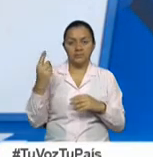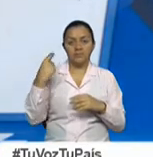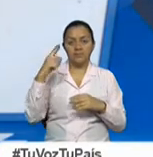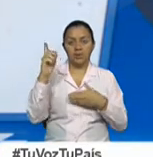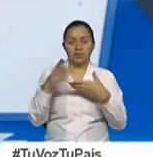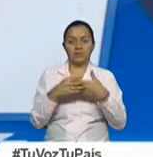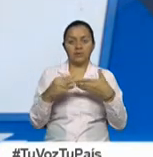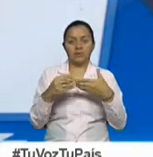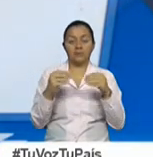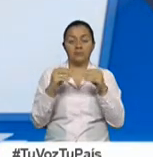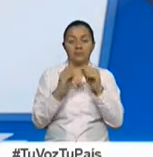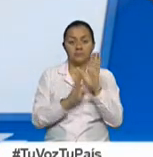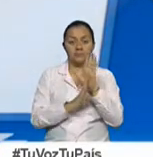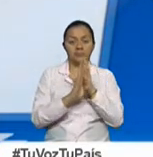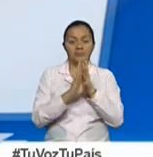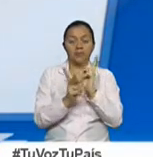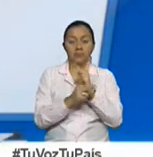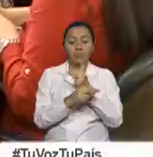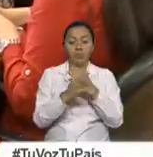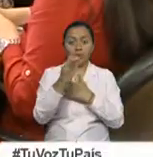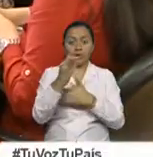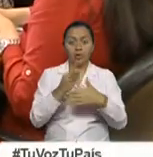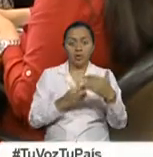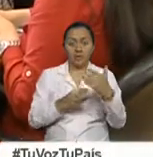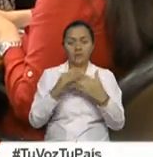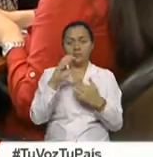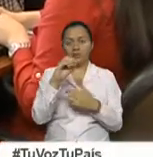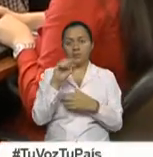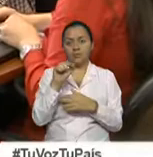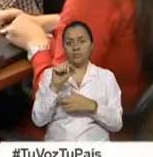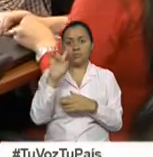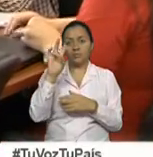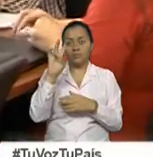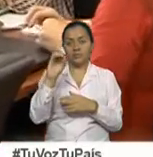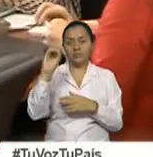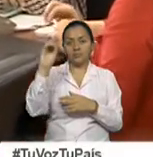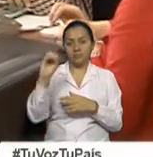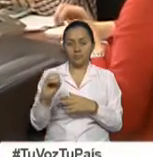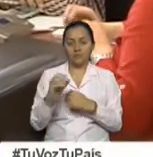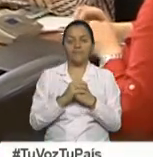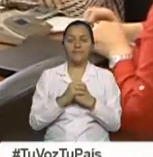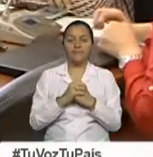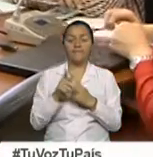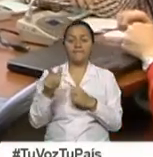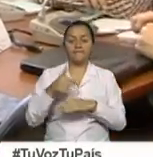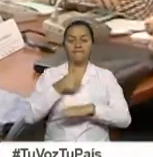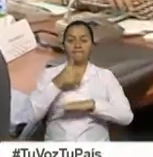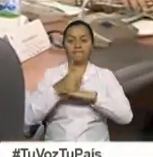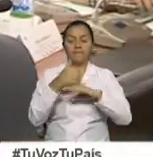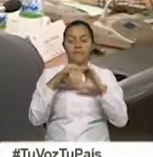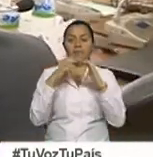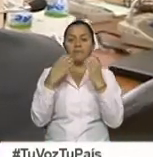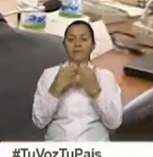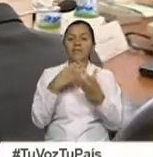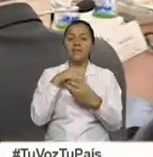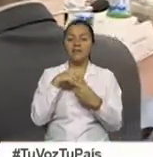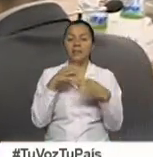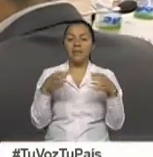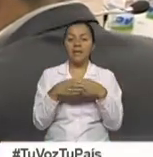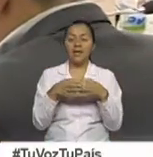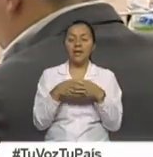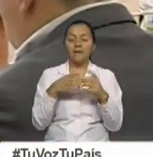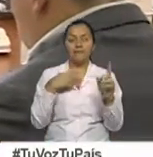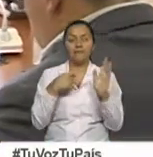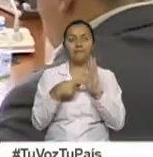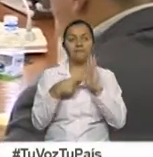y el crecimiento del Producto Interno Bruto en 0,7%. Según Muñoz, la Comisión del Régimen Económico revisará que los